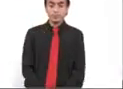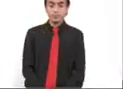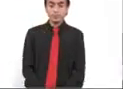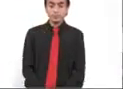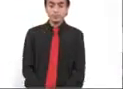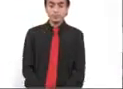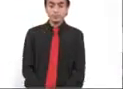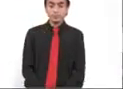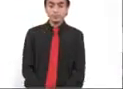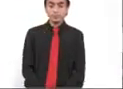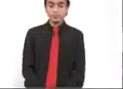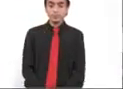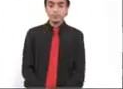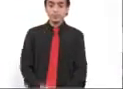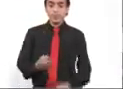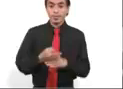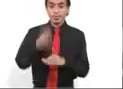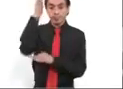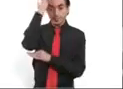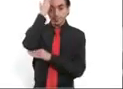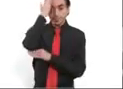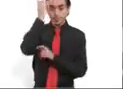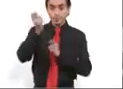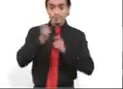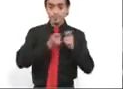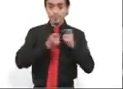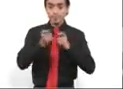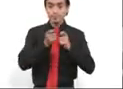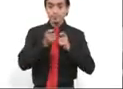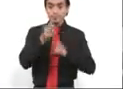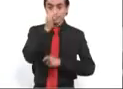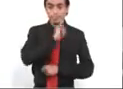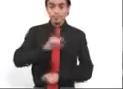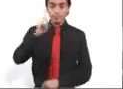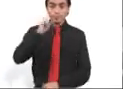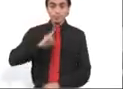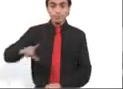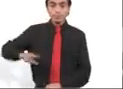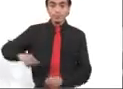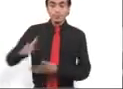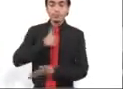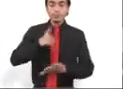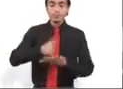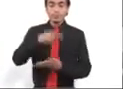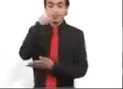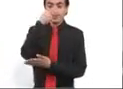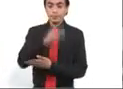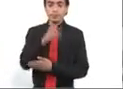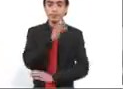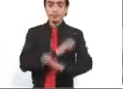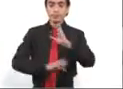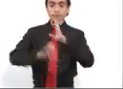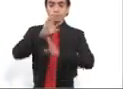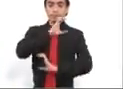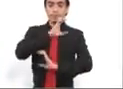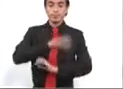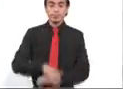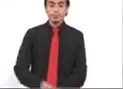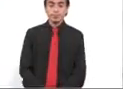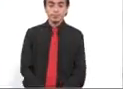Preside este acto la jefa de gobierno de la Ciudad de México, doctora Claudia Sheinbaum Pardo.